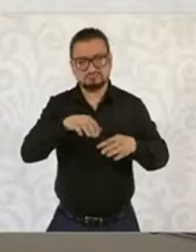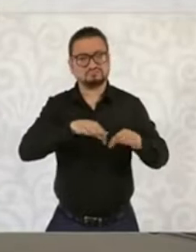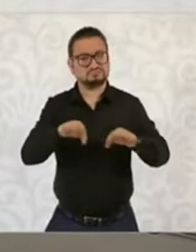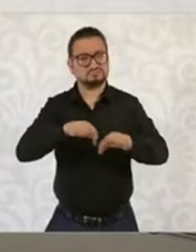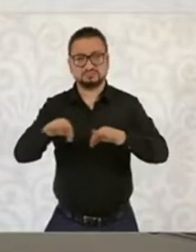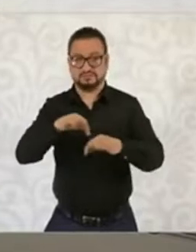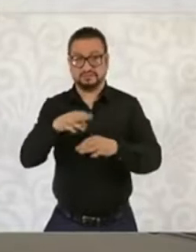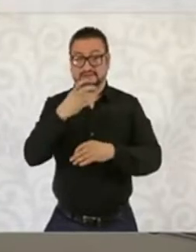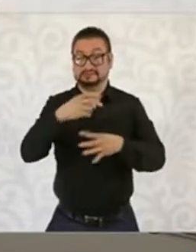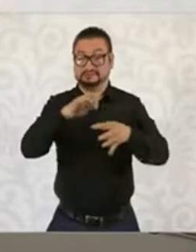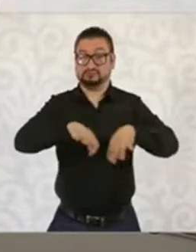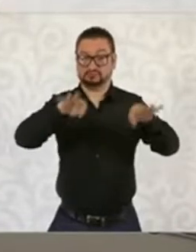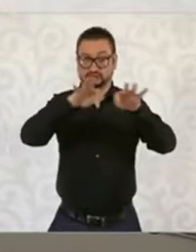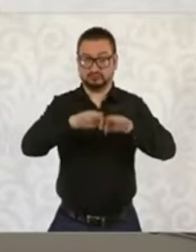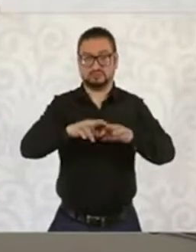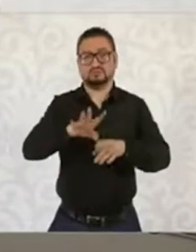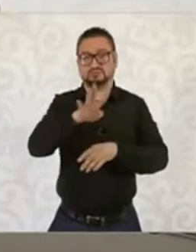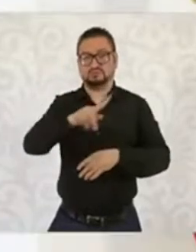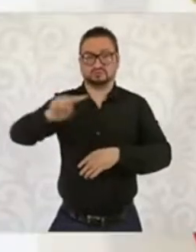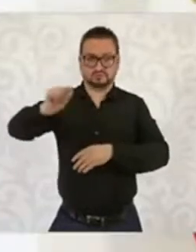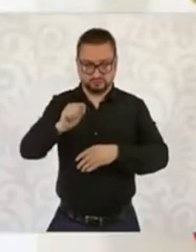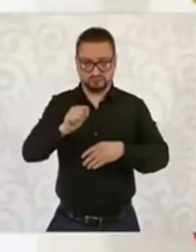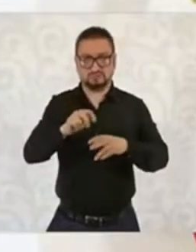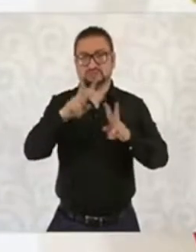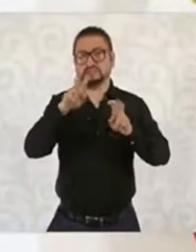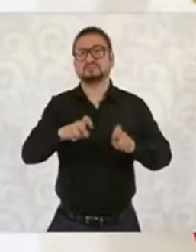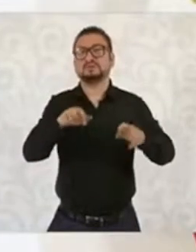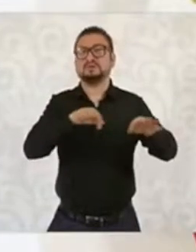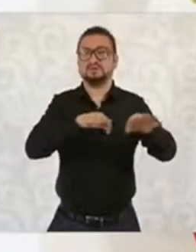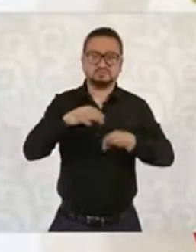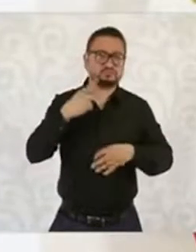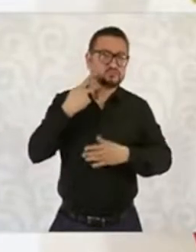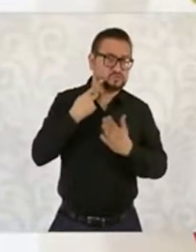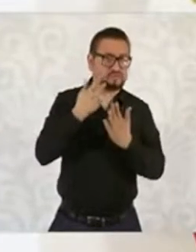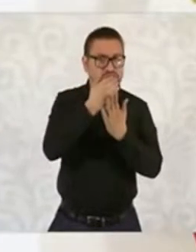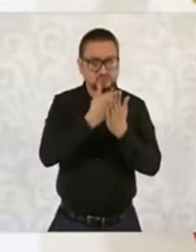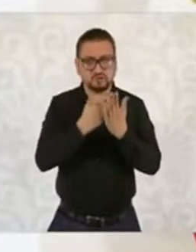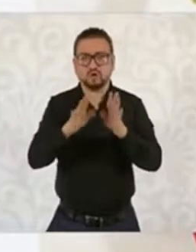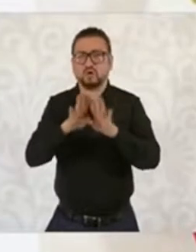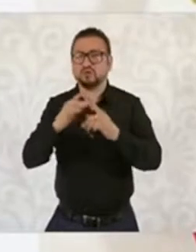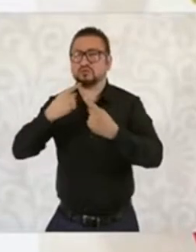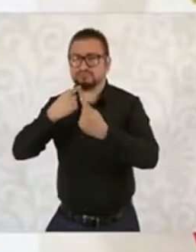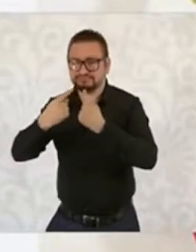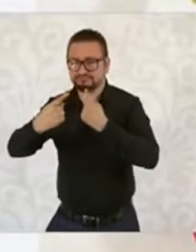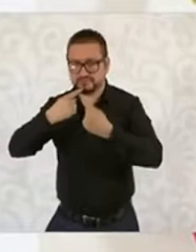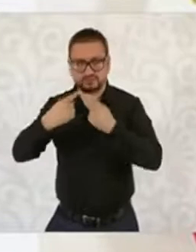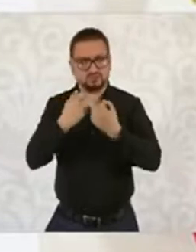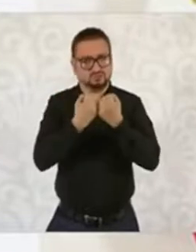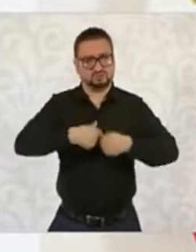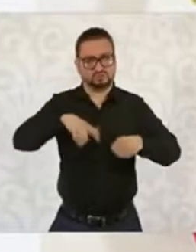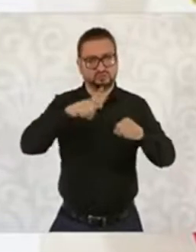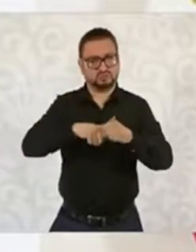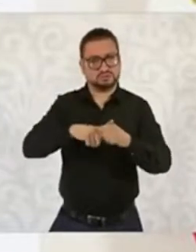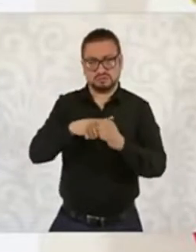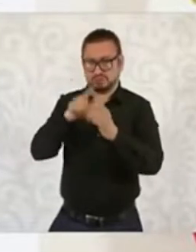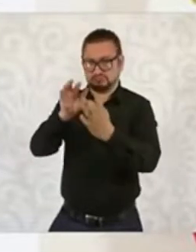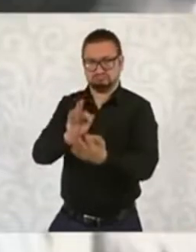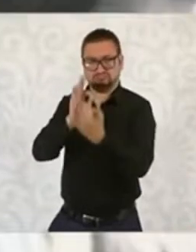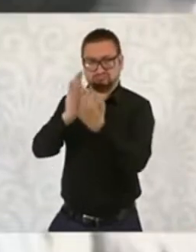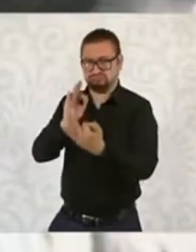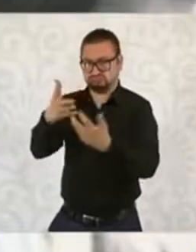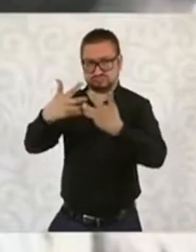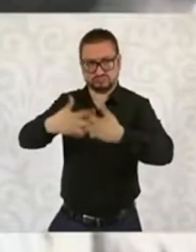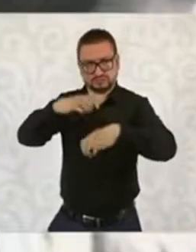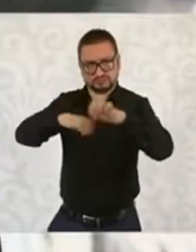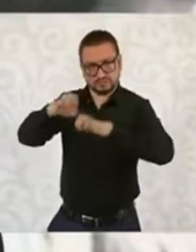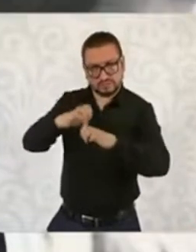la política laboral de la Cuarta Transformación. Estos avances se han dado a través del diálogo social con las y los